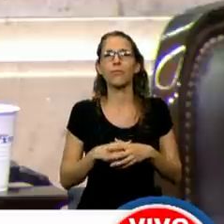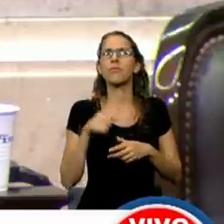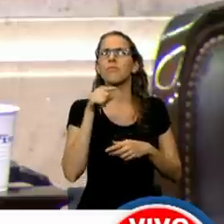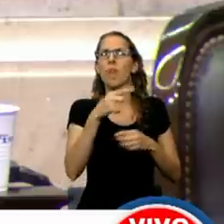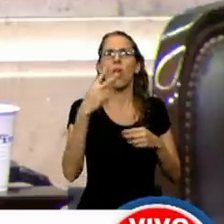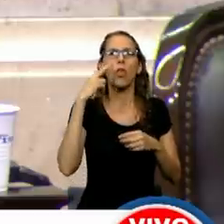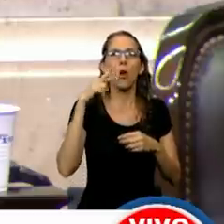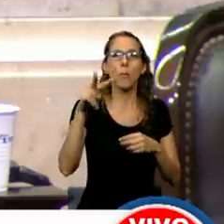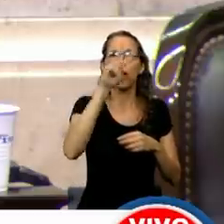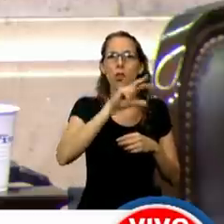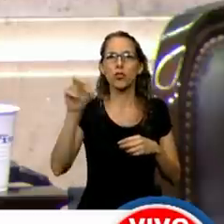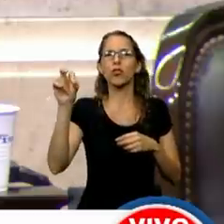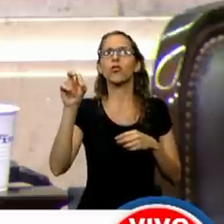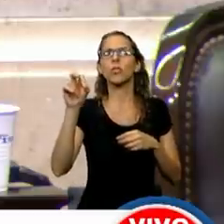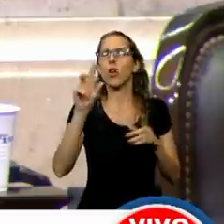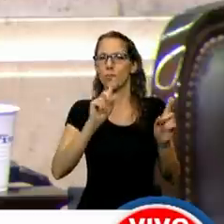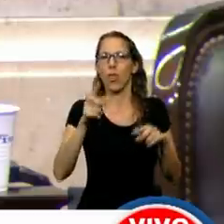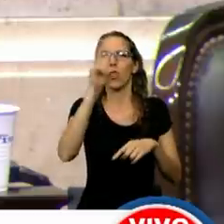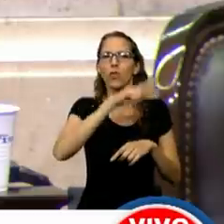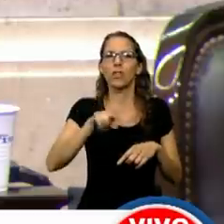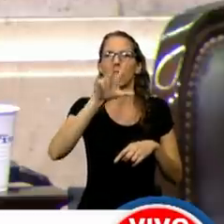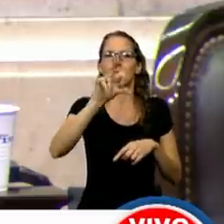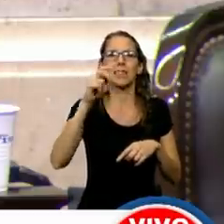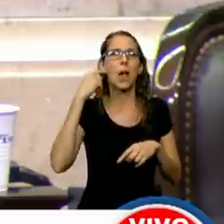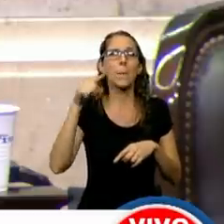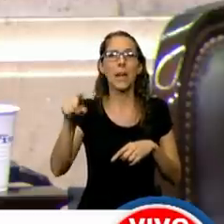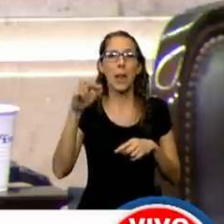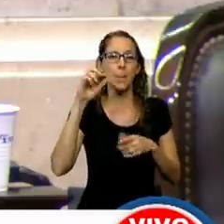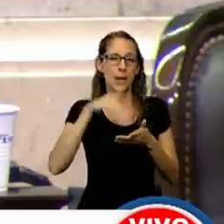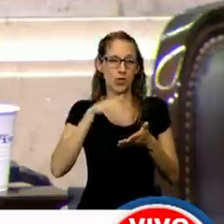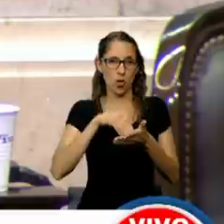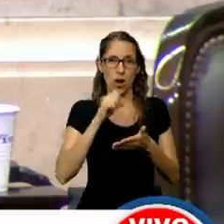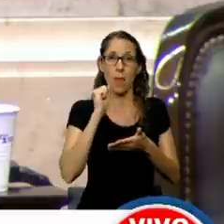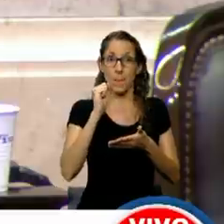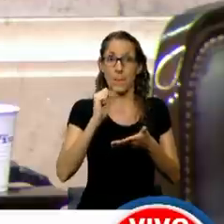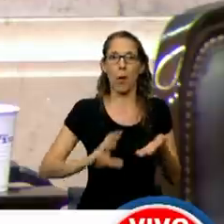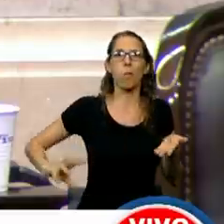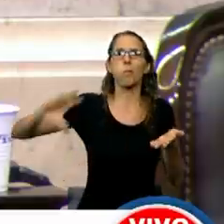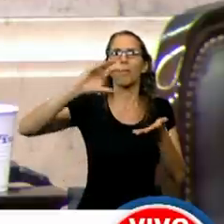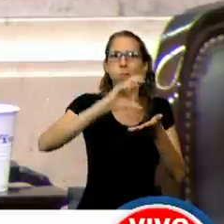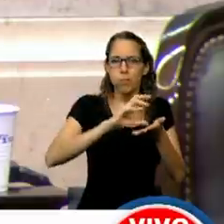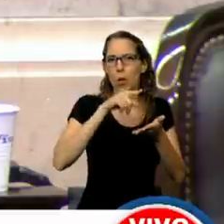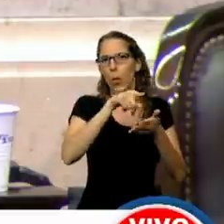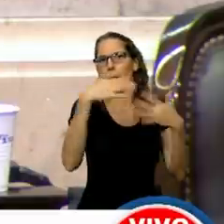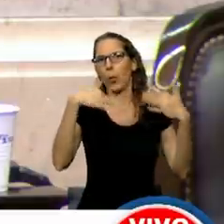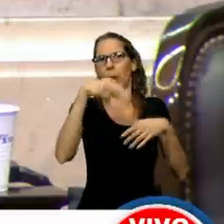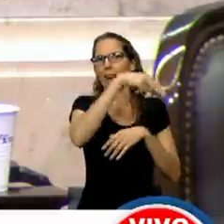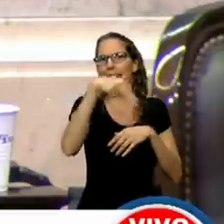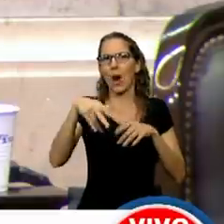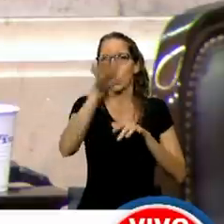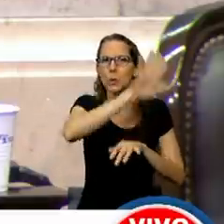2.200 son 230 mil millones de pesos que va a afectar todo el centro de la provincia del neuquén